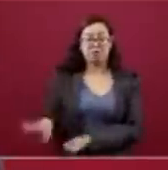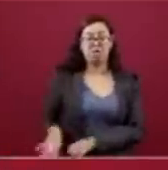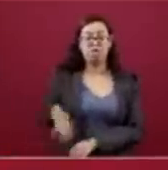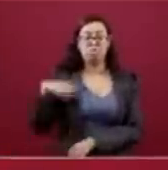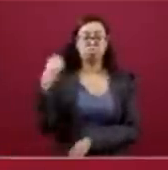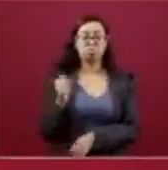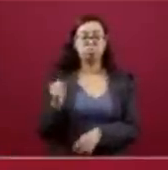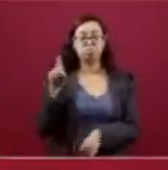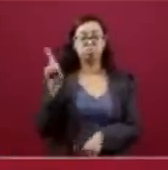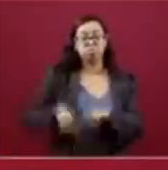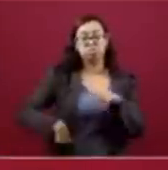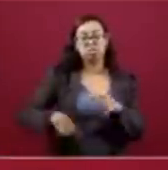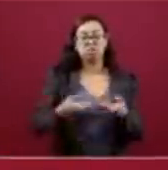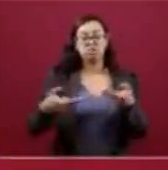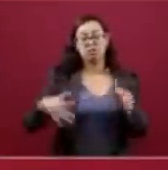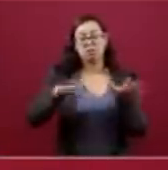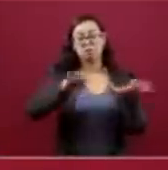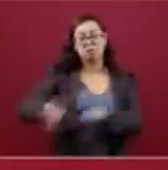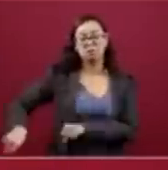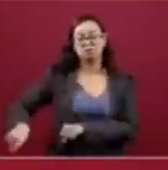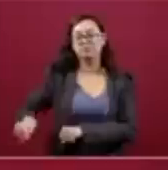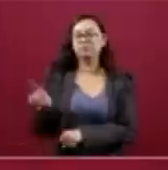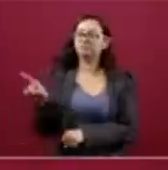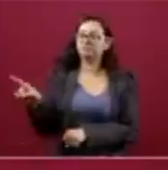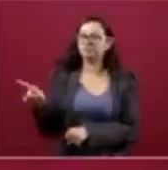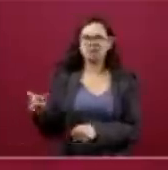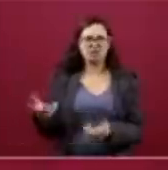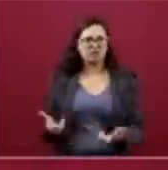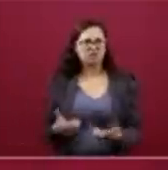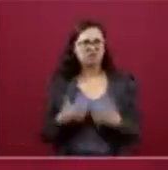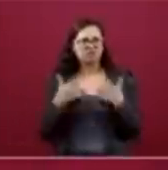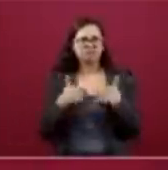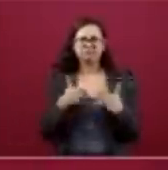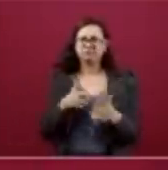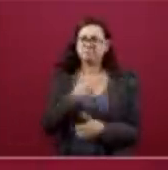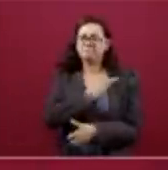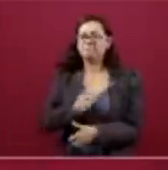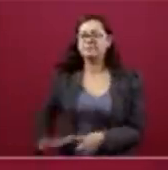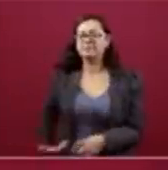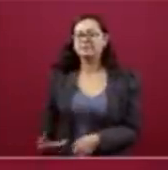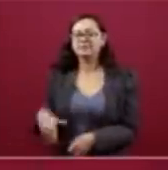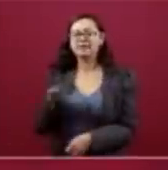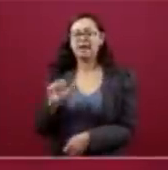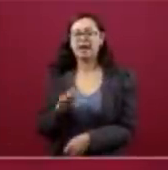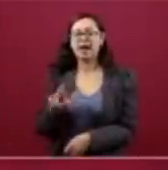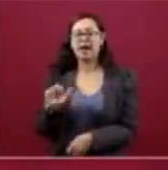campesinos vienen con el presidente Carranza a acusarlo,